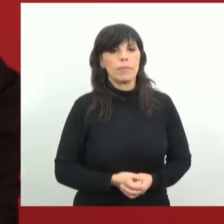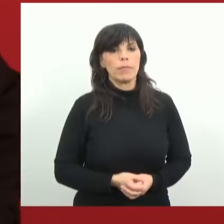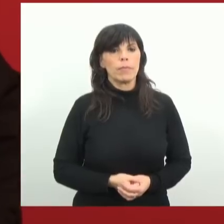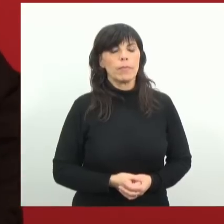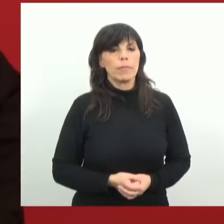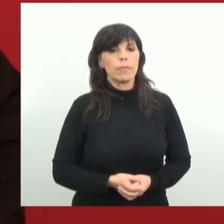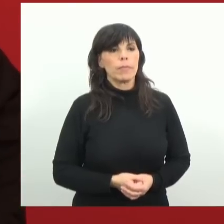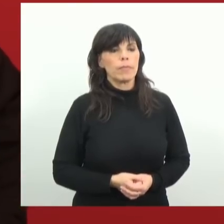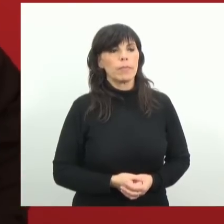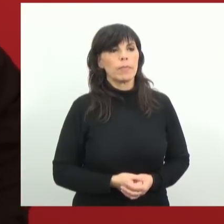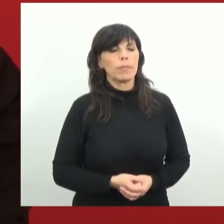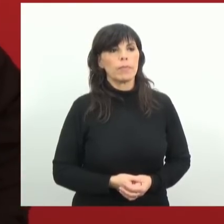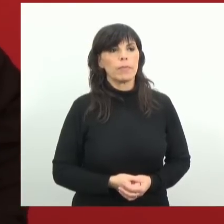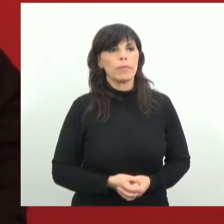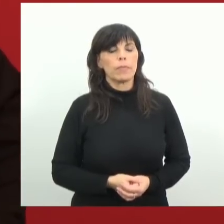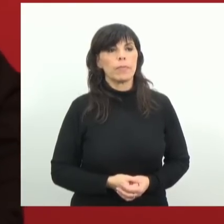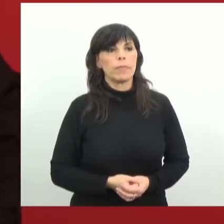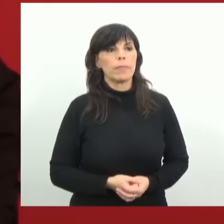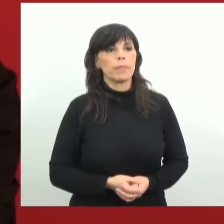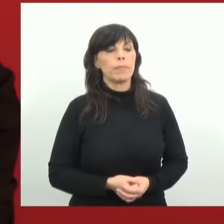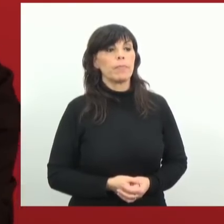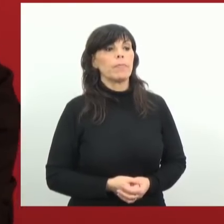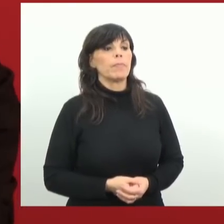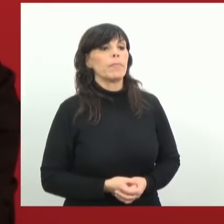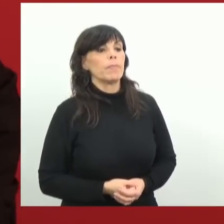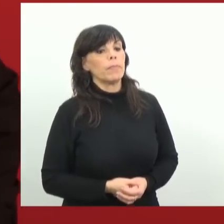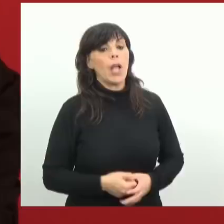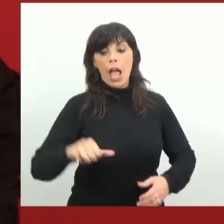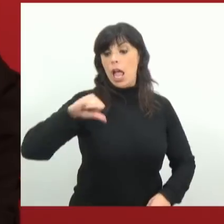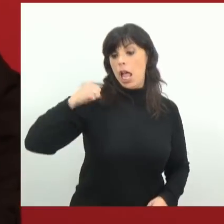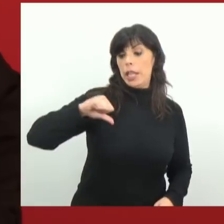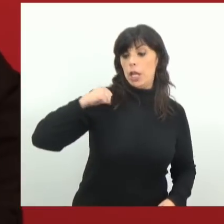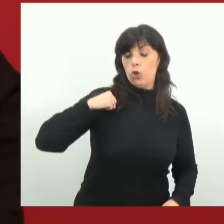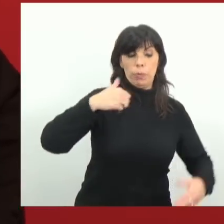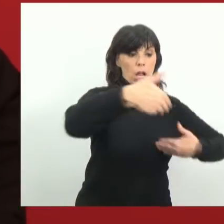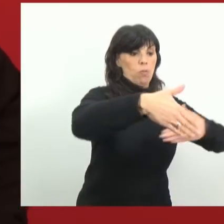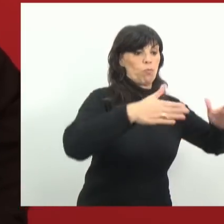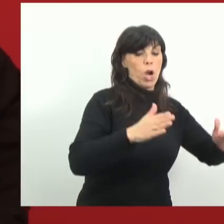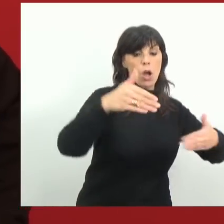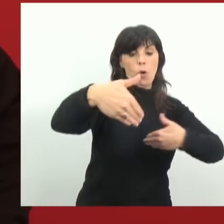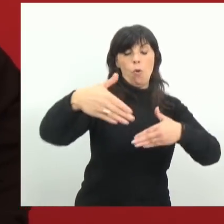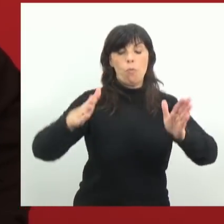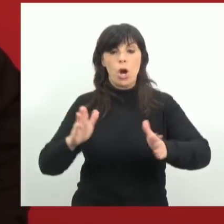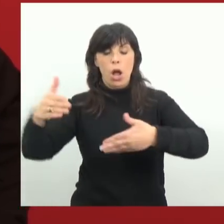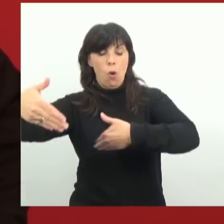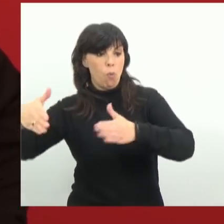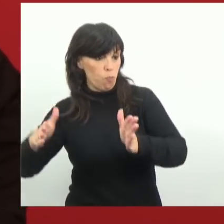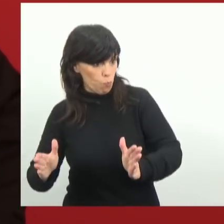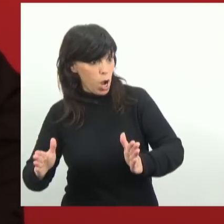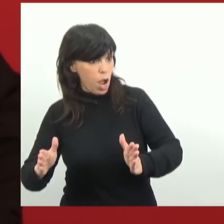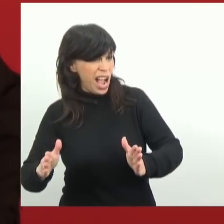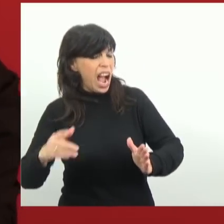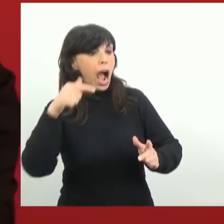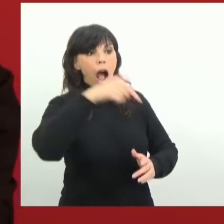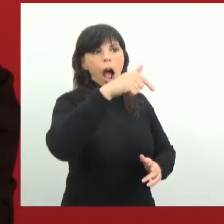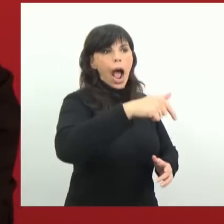encontró en aquellas salas de operación y tuvieron que cerrarlas por un tiempo hasta que vinieron